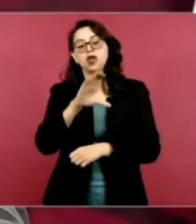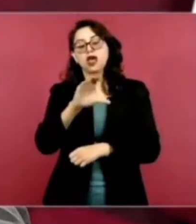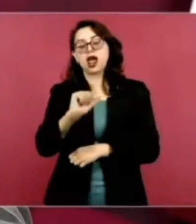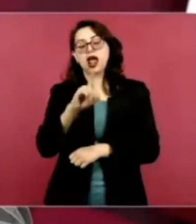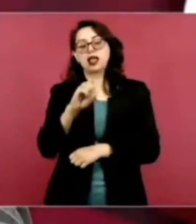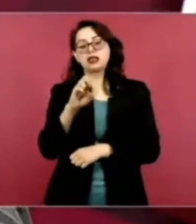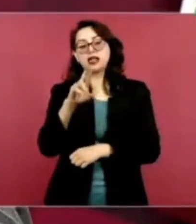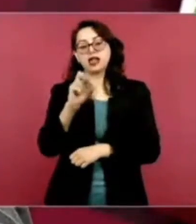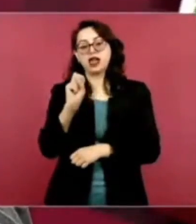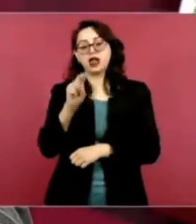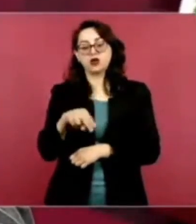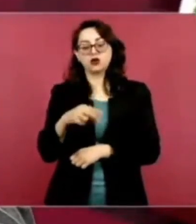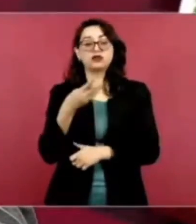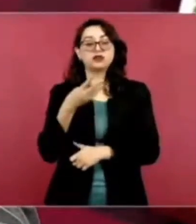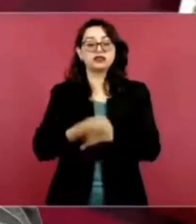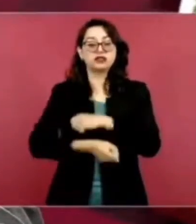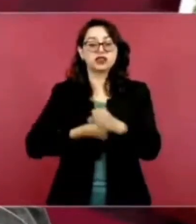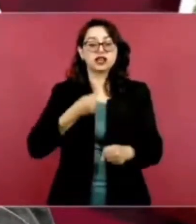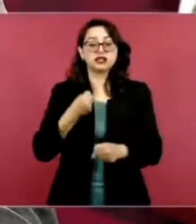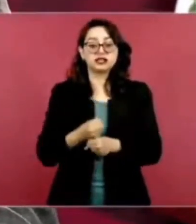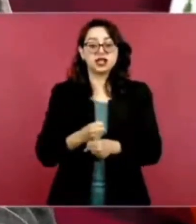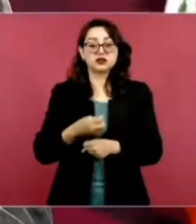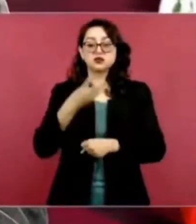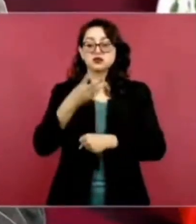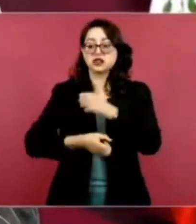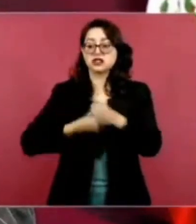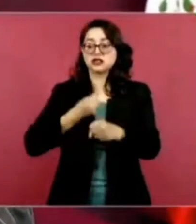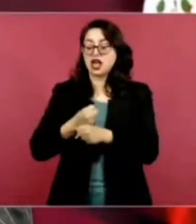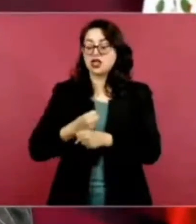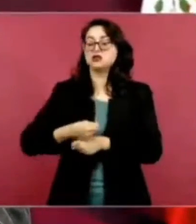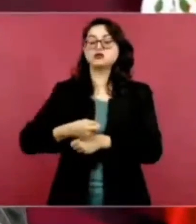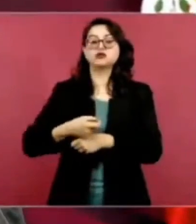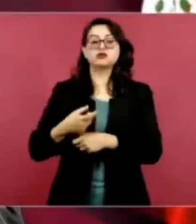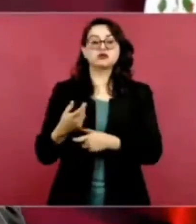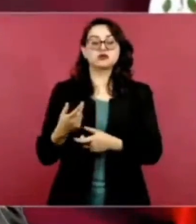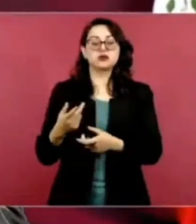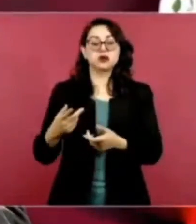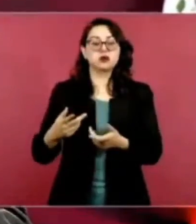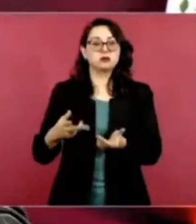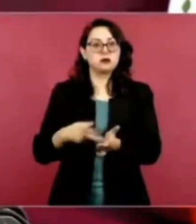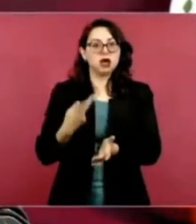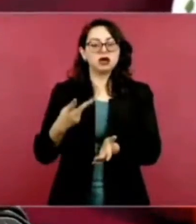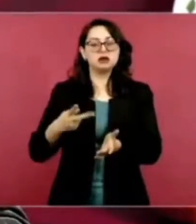3 años consecutivos sacó el presupuesto por